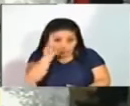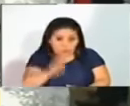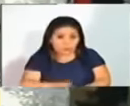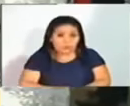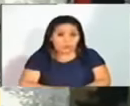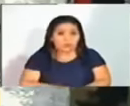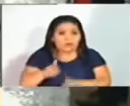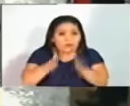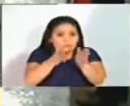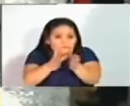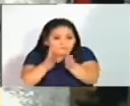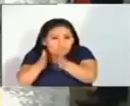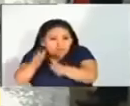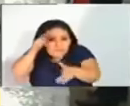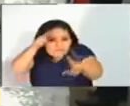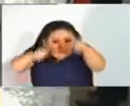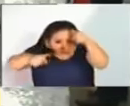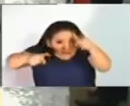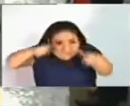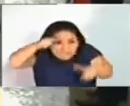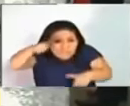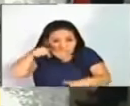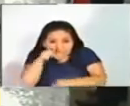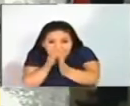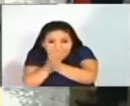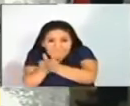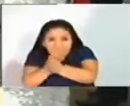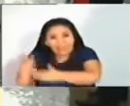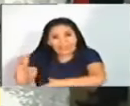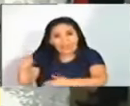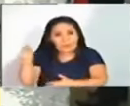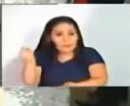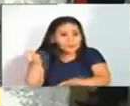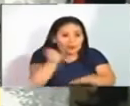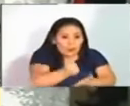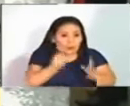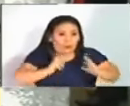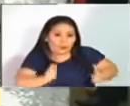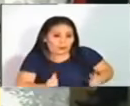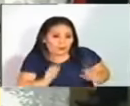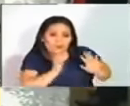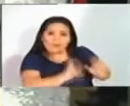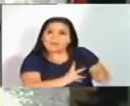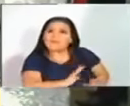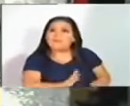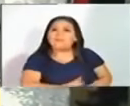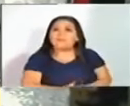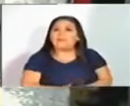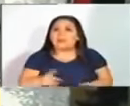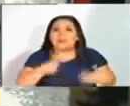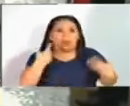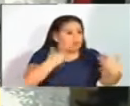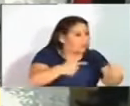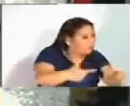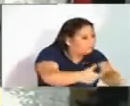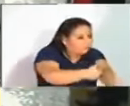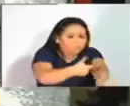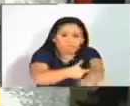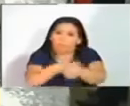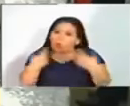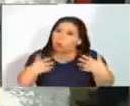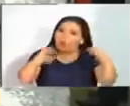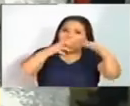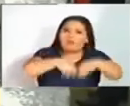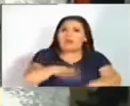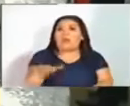Es un plan maquiavélico de dejar sin nada, sin dinero, sin recursos, sin herramientas al Estado, hacer que colapse nuestro país, y